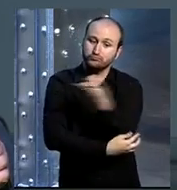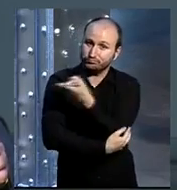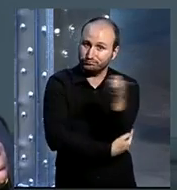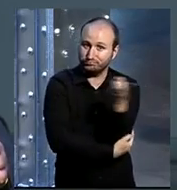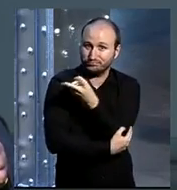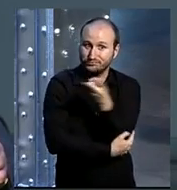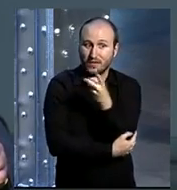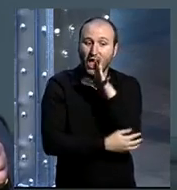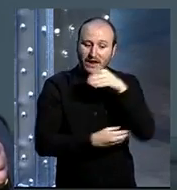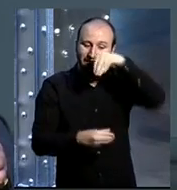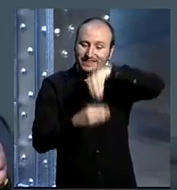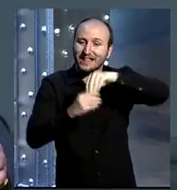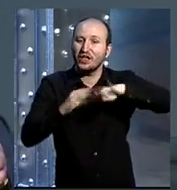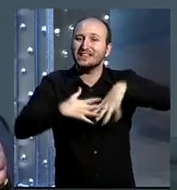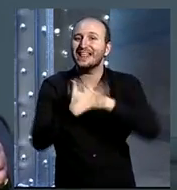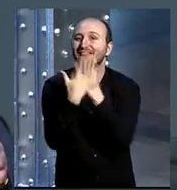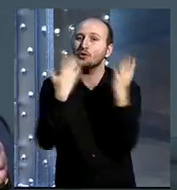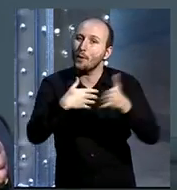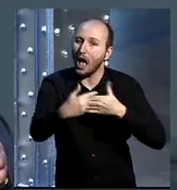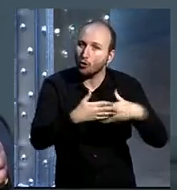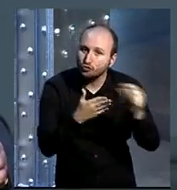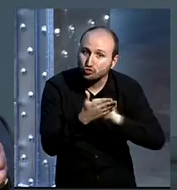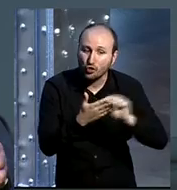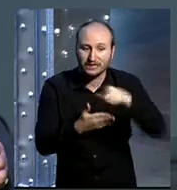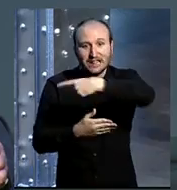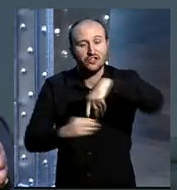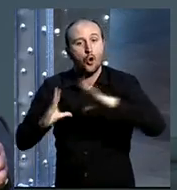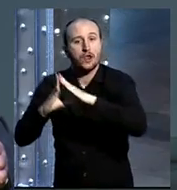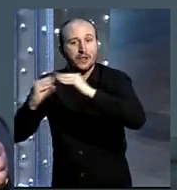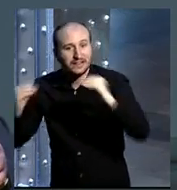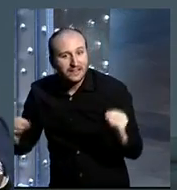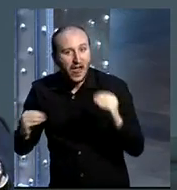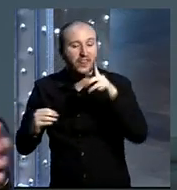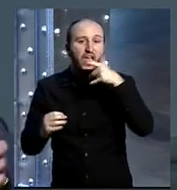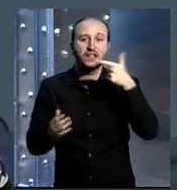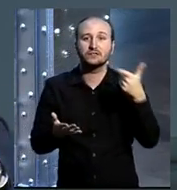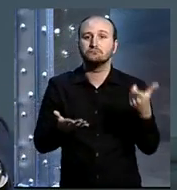hay 19 autores de universidades, think tank,